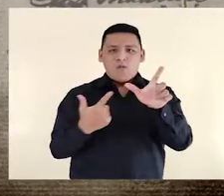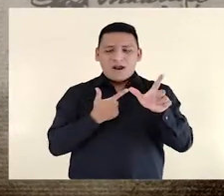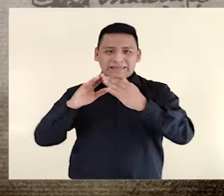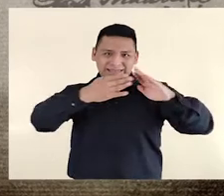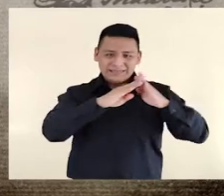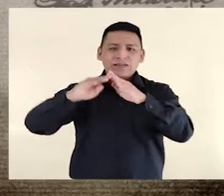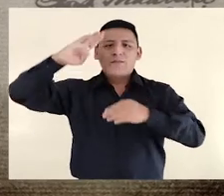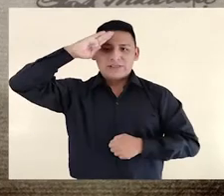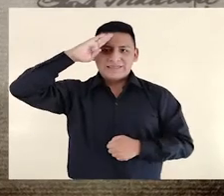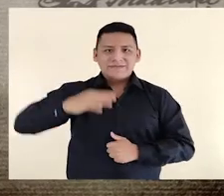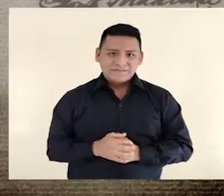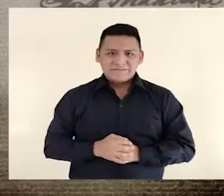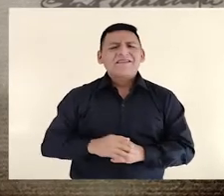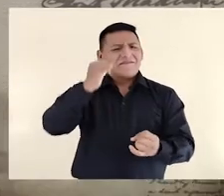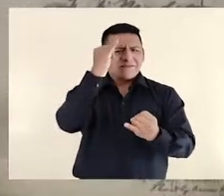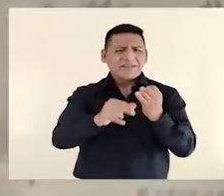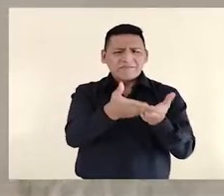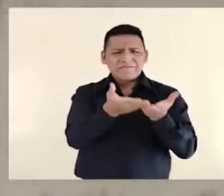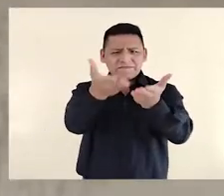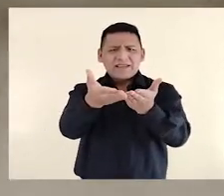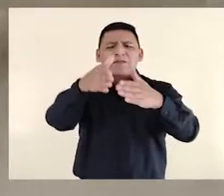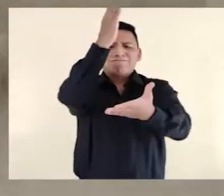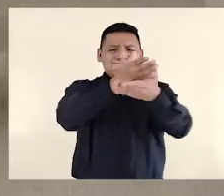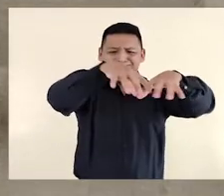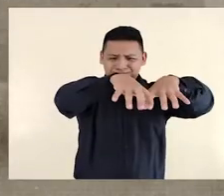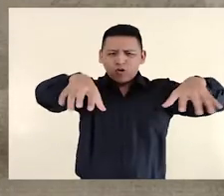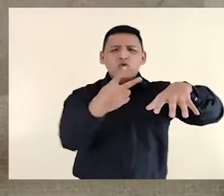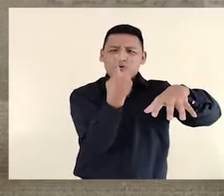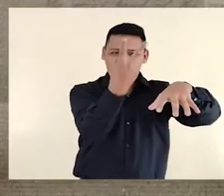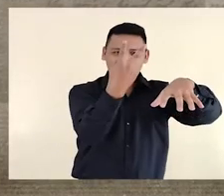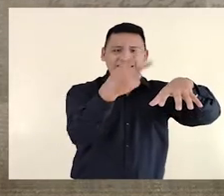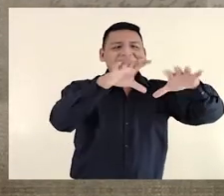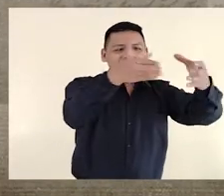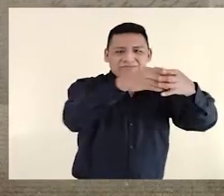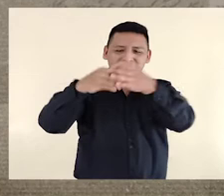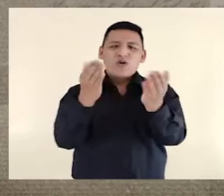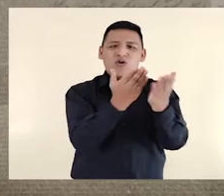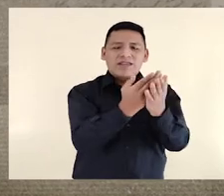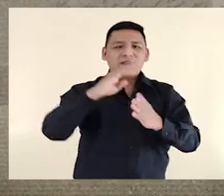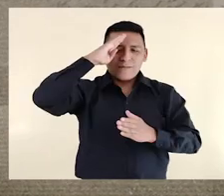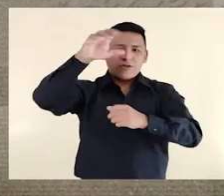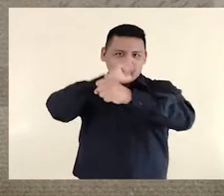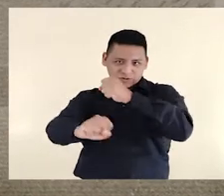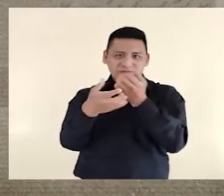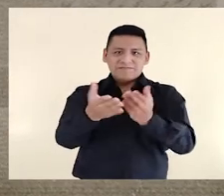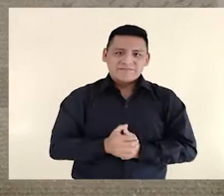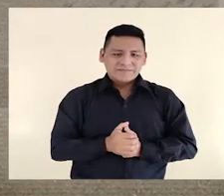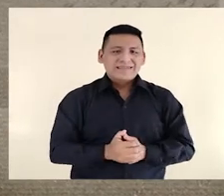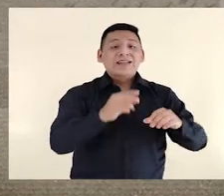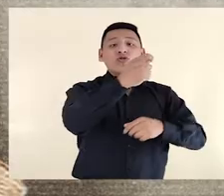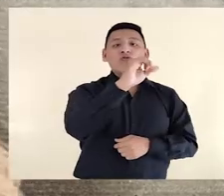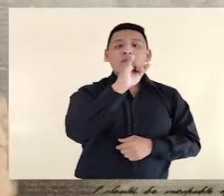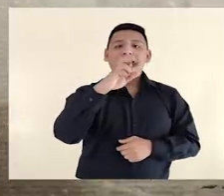Escuela de la Guardia Civil y Policía. Finalmente, el espacio se subdivide en dos y terminan siendo sendos colegios para los hijos